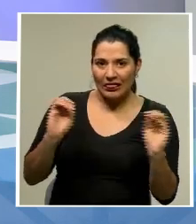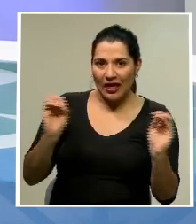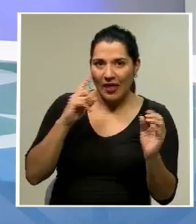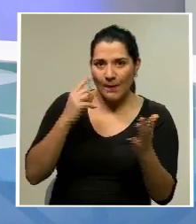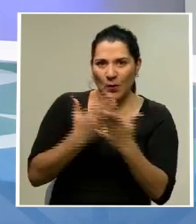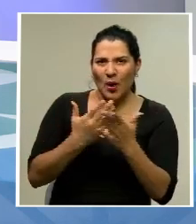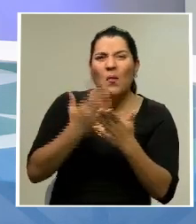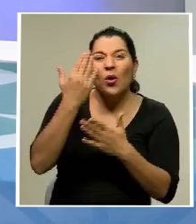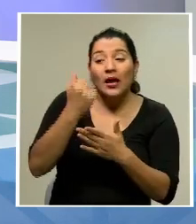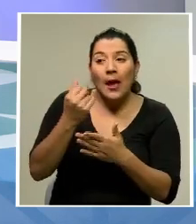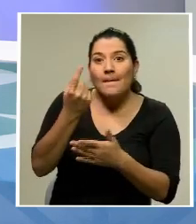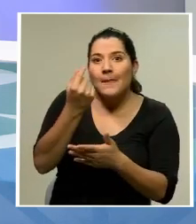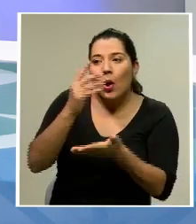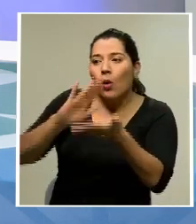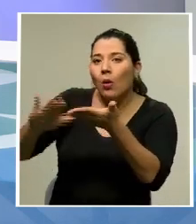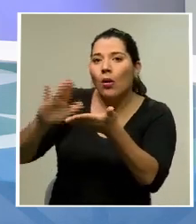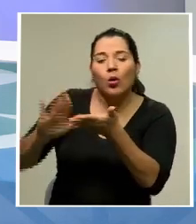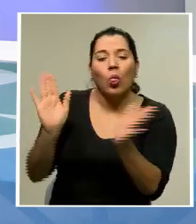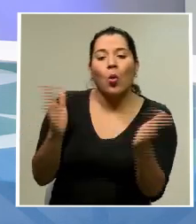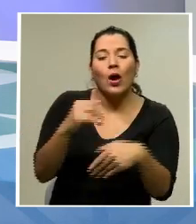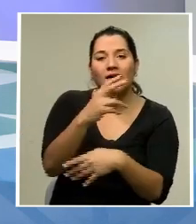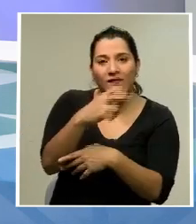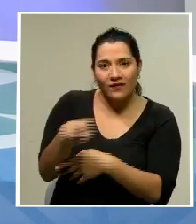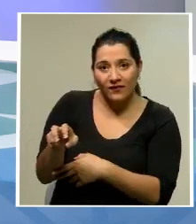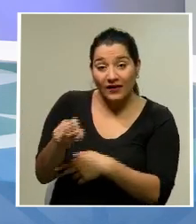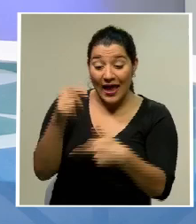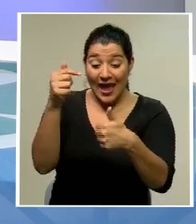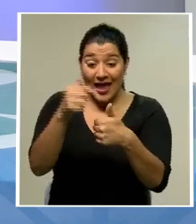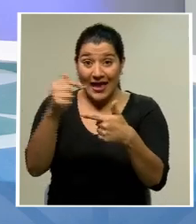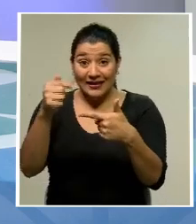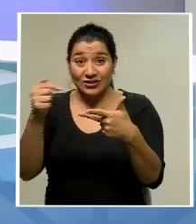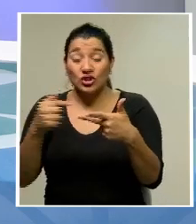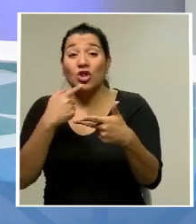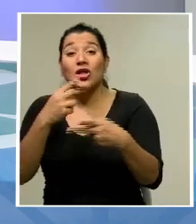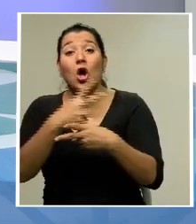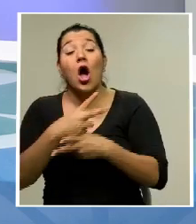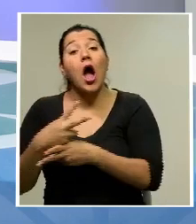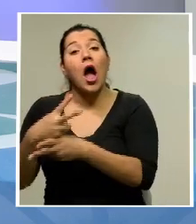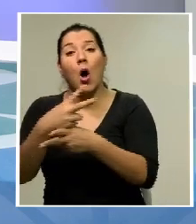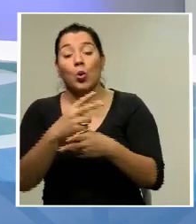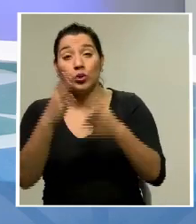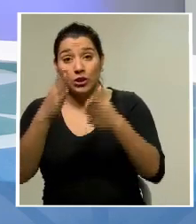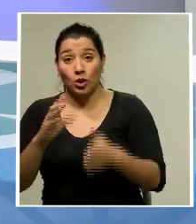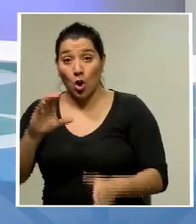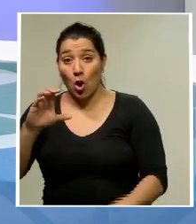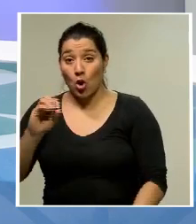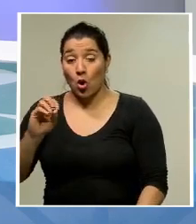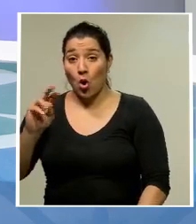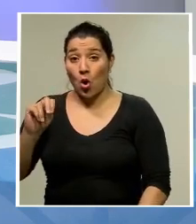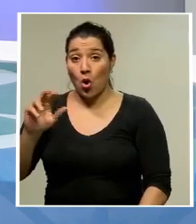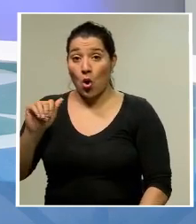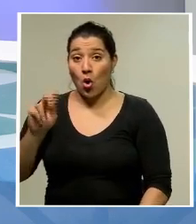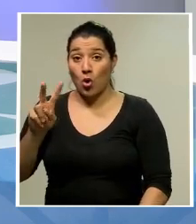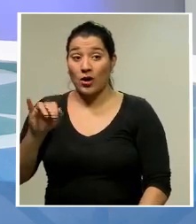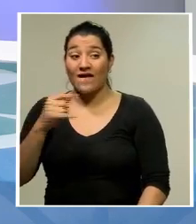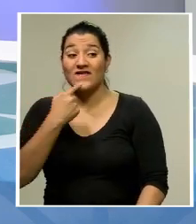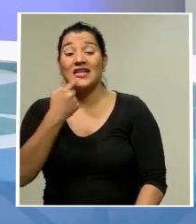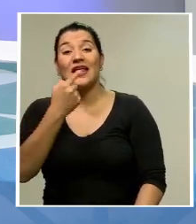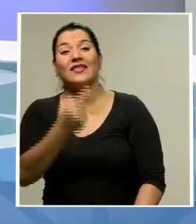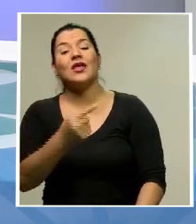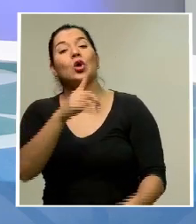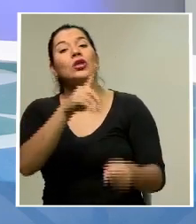los señalamientos que hizo el auditor del CONAVI, Reinaldo Vargas, a los diputados de la